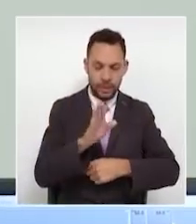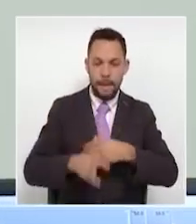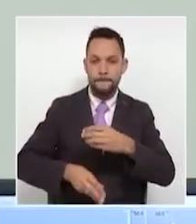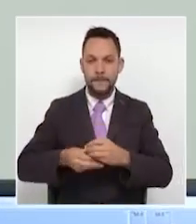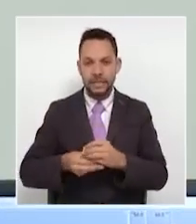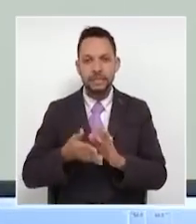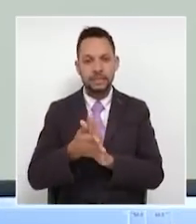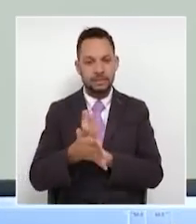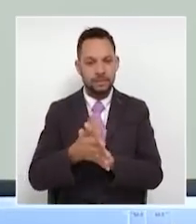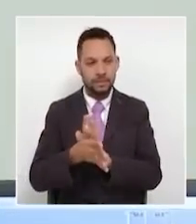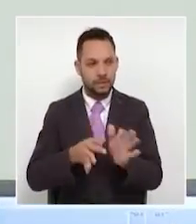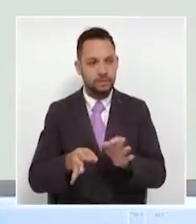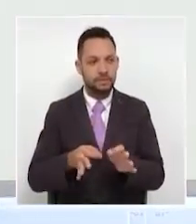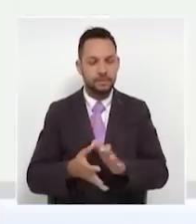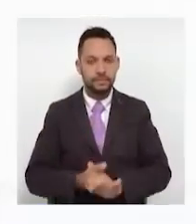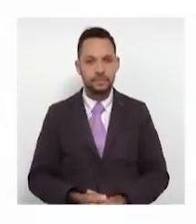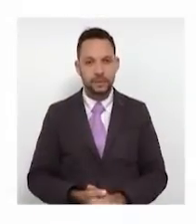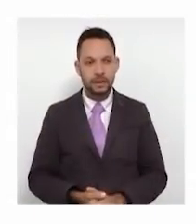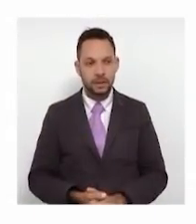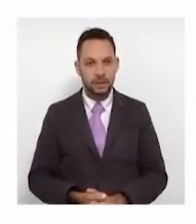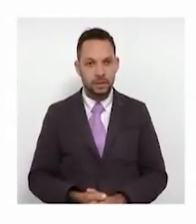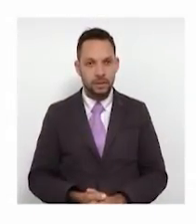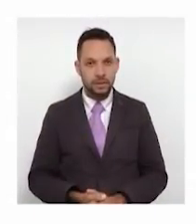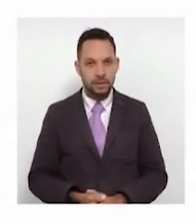acerca de esta ayuda diagnóstica